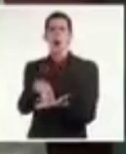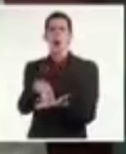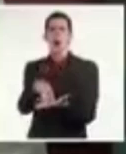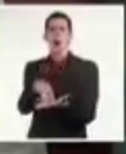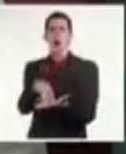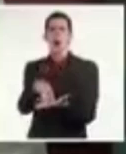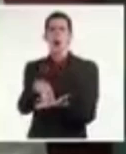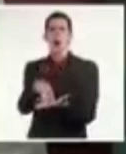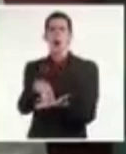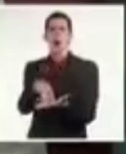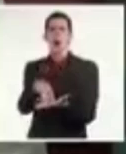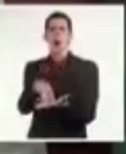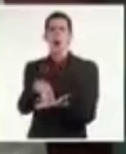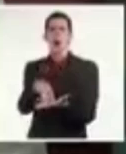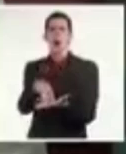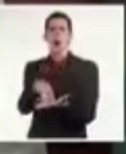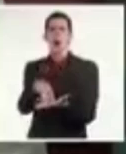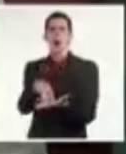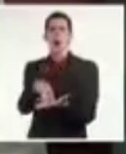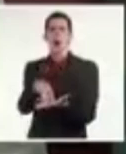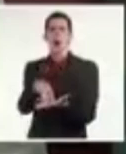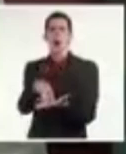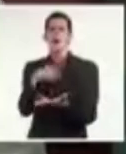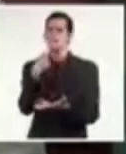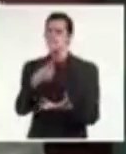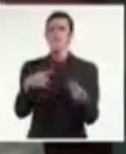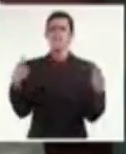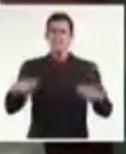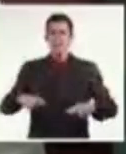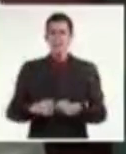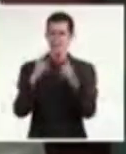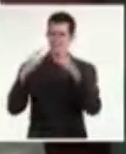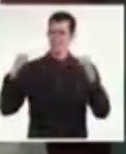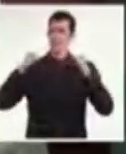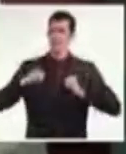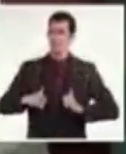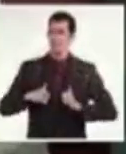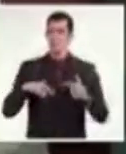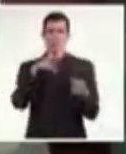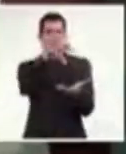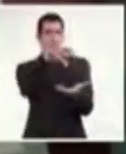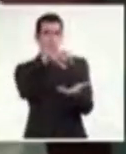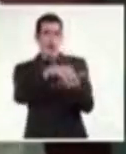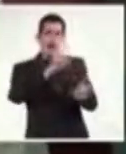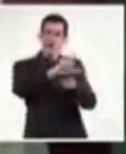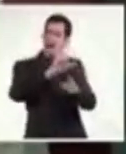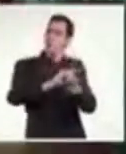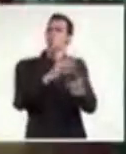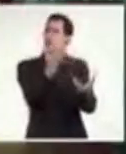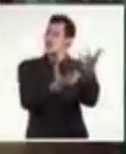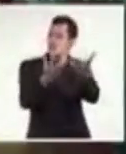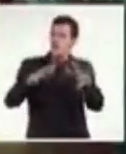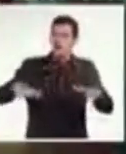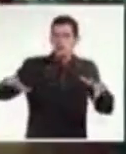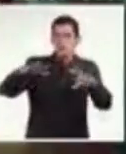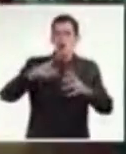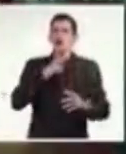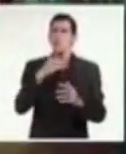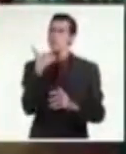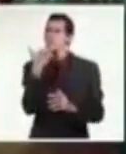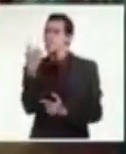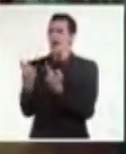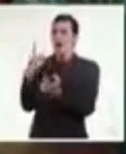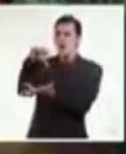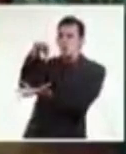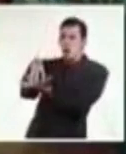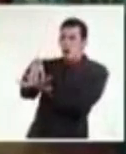los campismos. Por Dios. ¿Algún chat? Las afitas de la policía. Muchas las cosas que se hablaba también